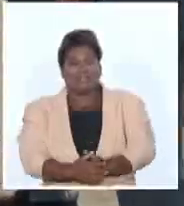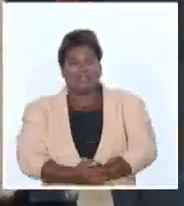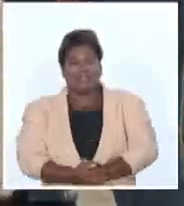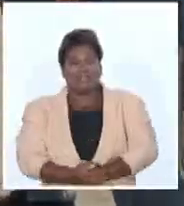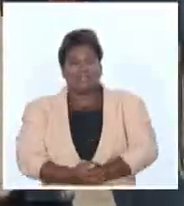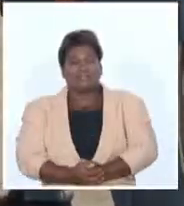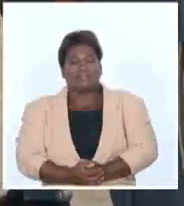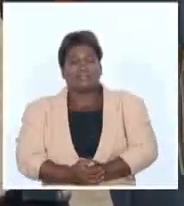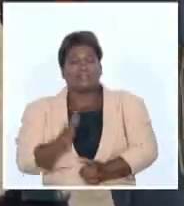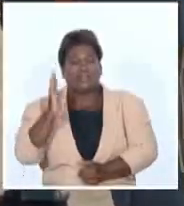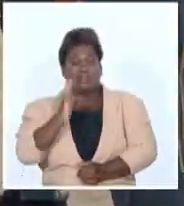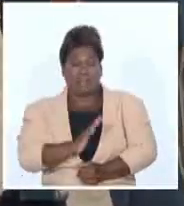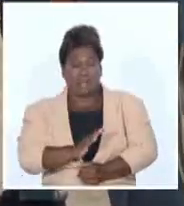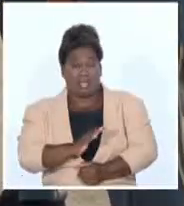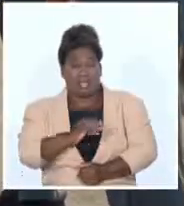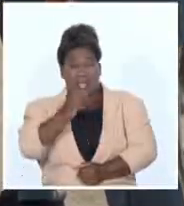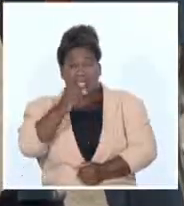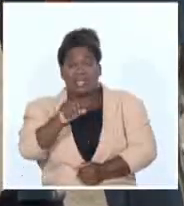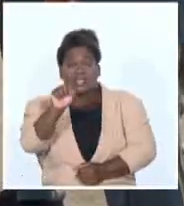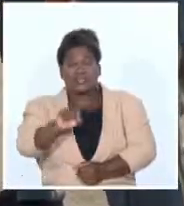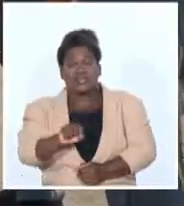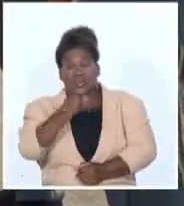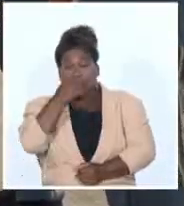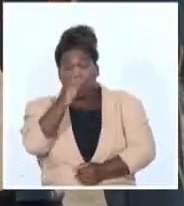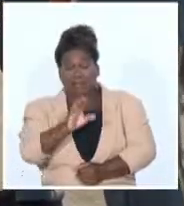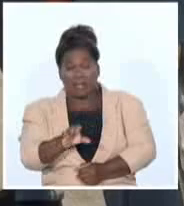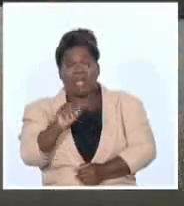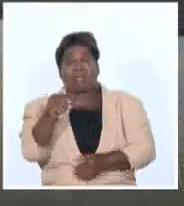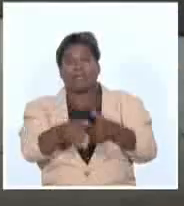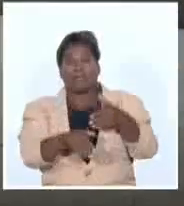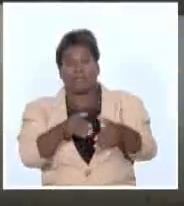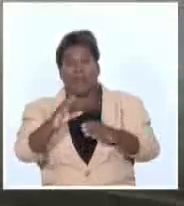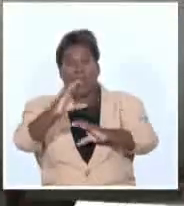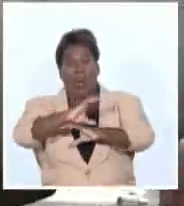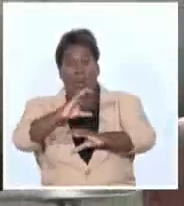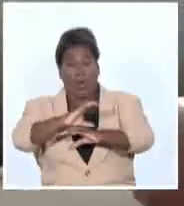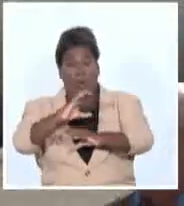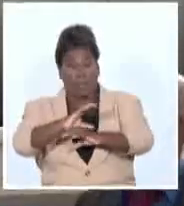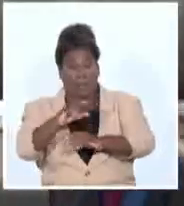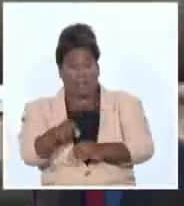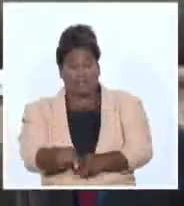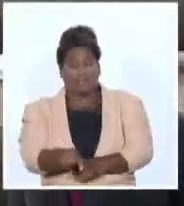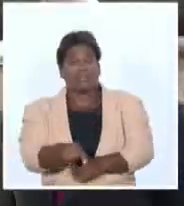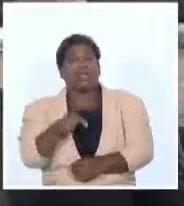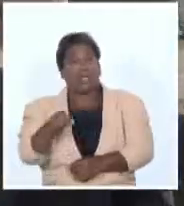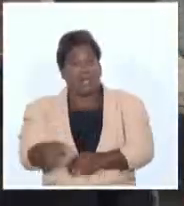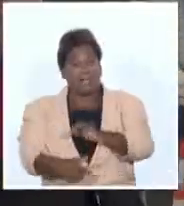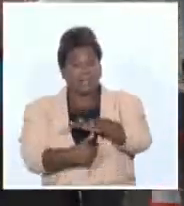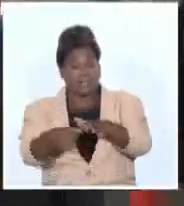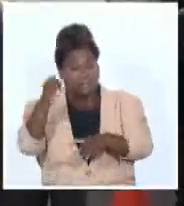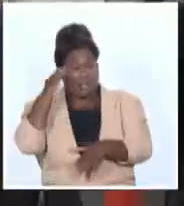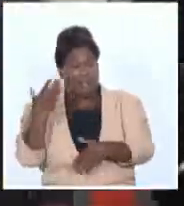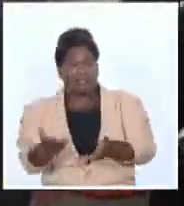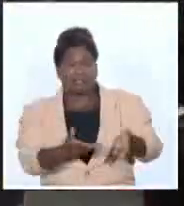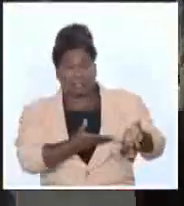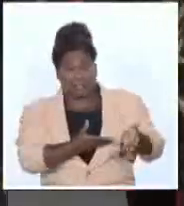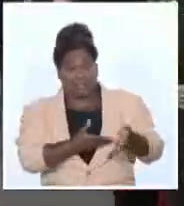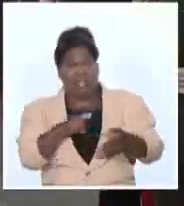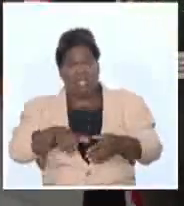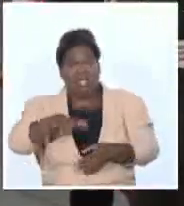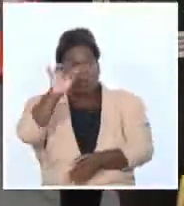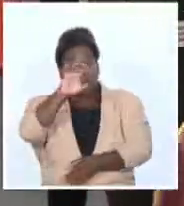Proveniente de Sudáfrica, donde participó en la cumbre de los BRICS, Díaz-Canel fue recibido en el Aeropuerto Internacional de Maputo, la